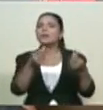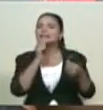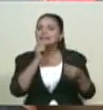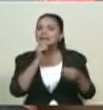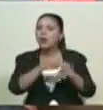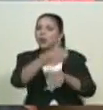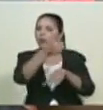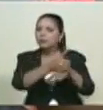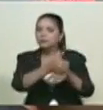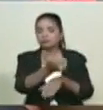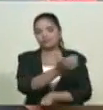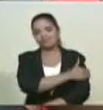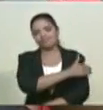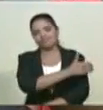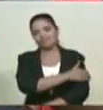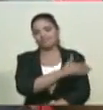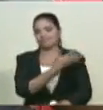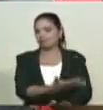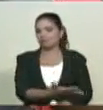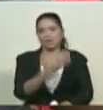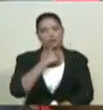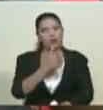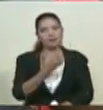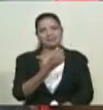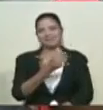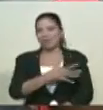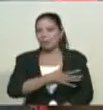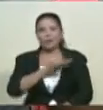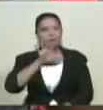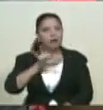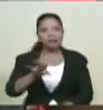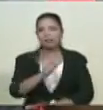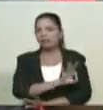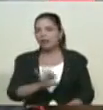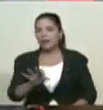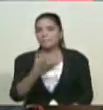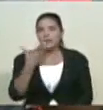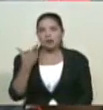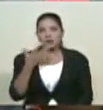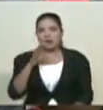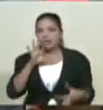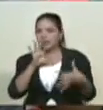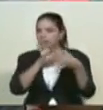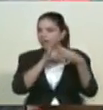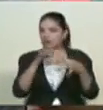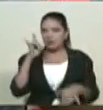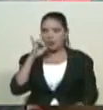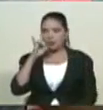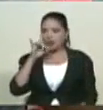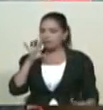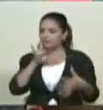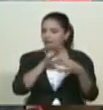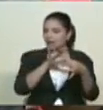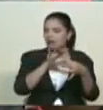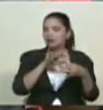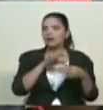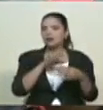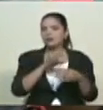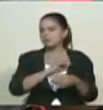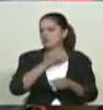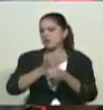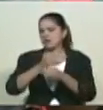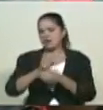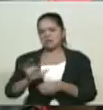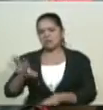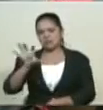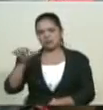oposición desalmada, una oposición que no tiene patria, una oposición que prefiere vender su alma al demonio que trabajar por el país donde ellos viven. Y